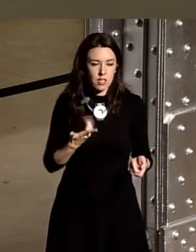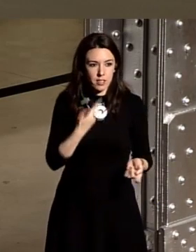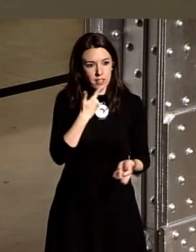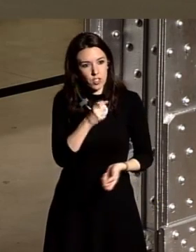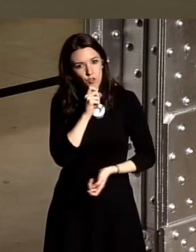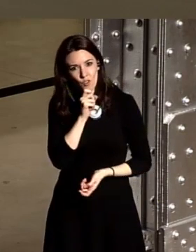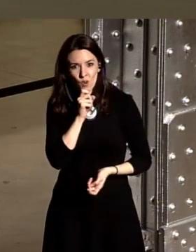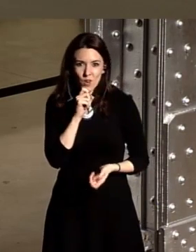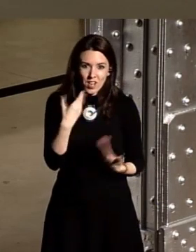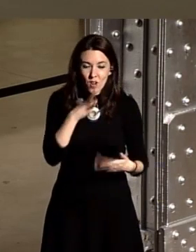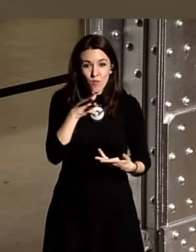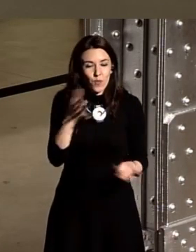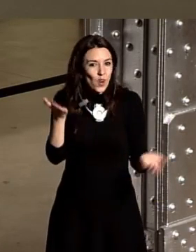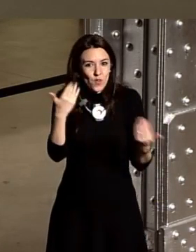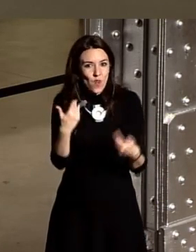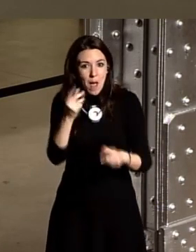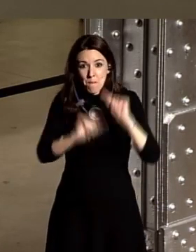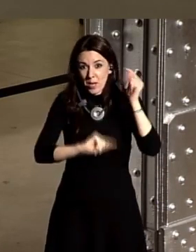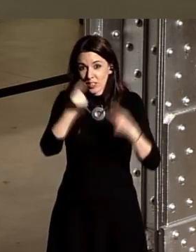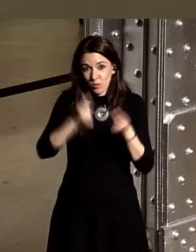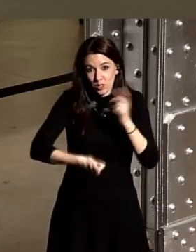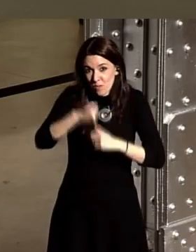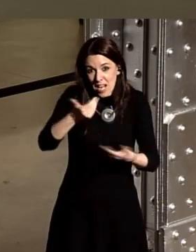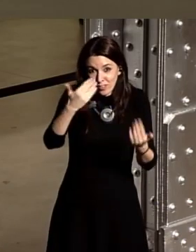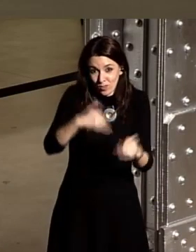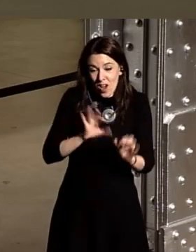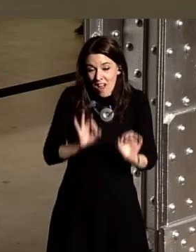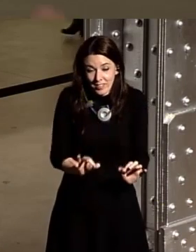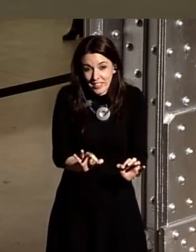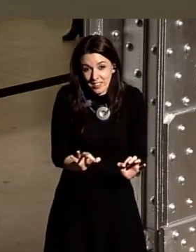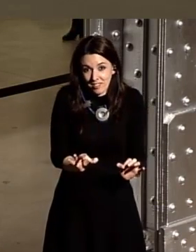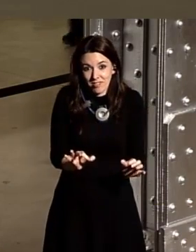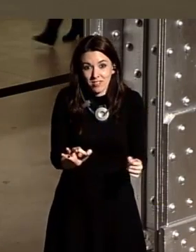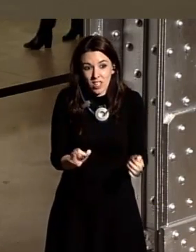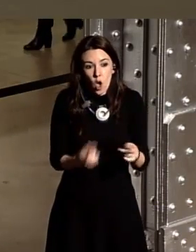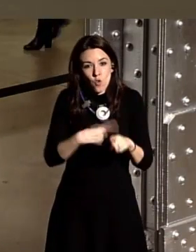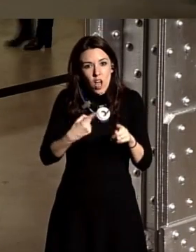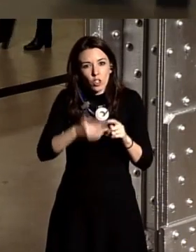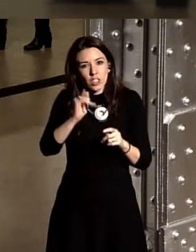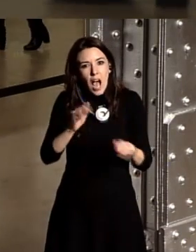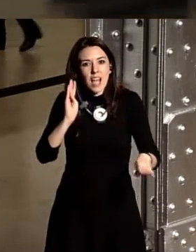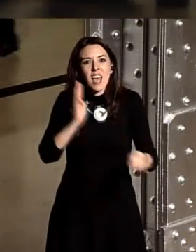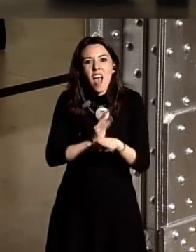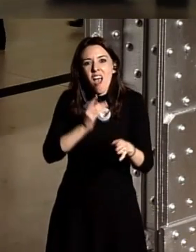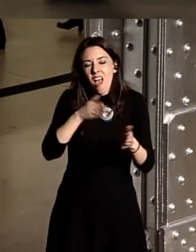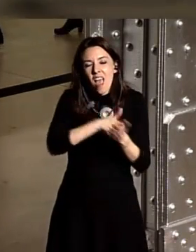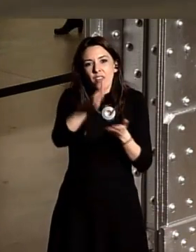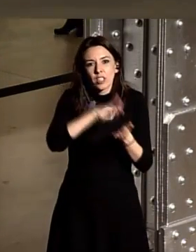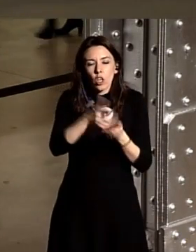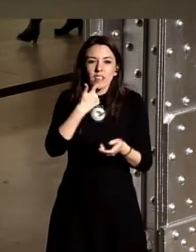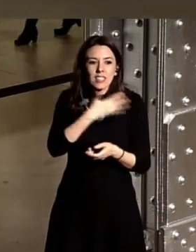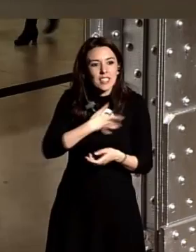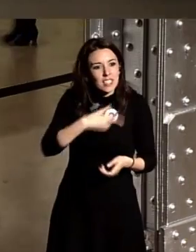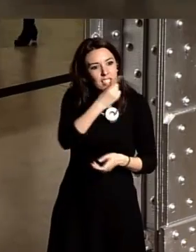porque obviamente nadie tiene presupuesto más. Como es una cosa que tengo editores que me dicen, bueno, te quiero mandar